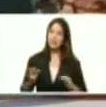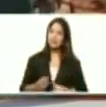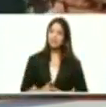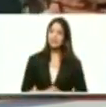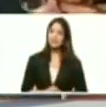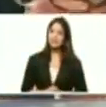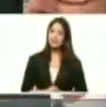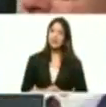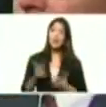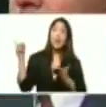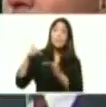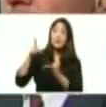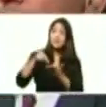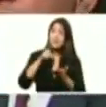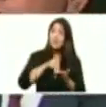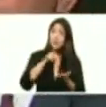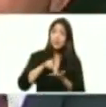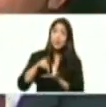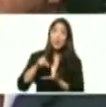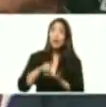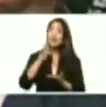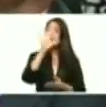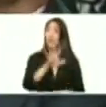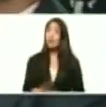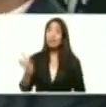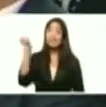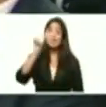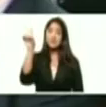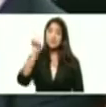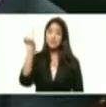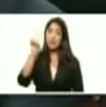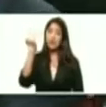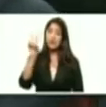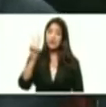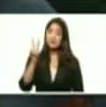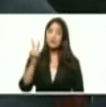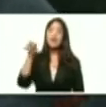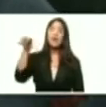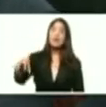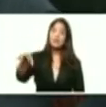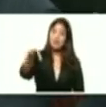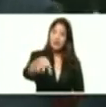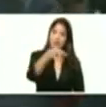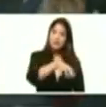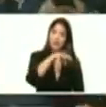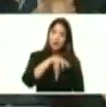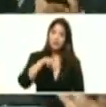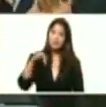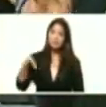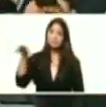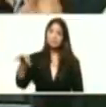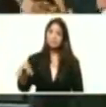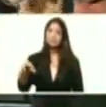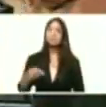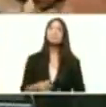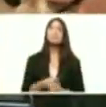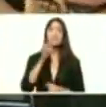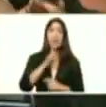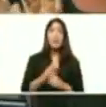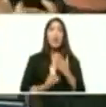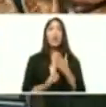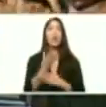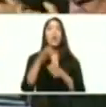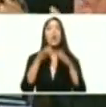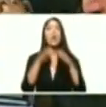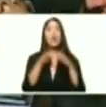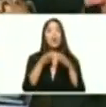la participación de sectores a nivel nacional, estadal. Vamos a instalar el Consejo Nacional de Economía